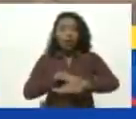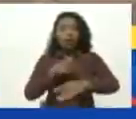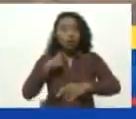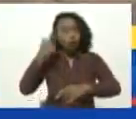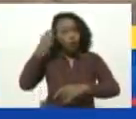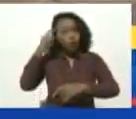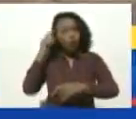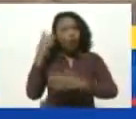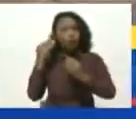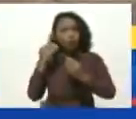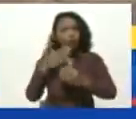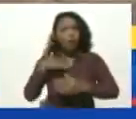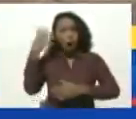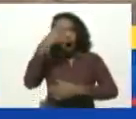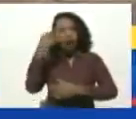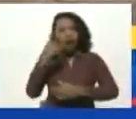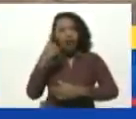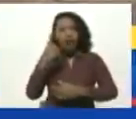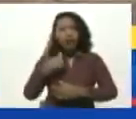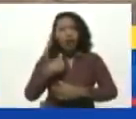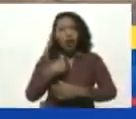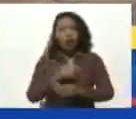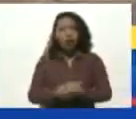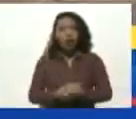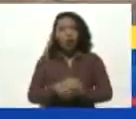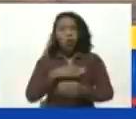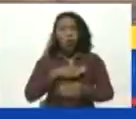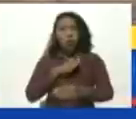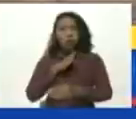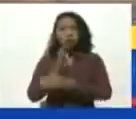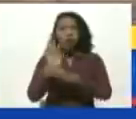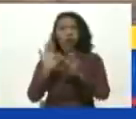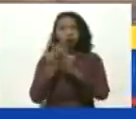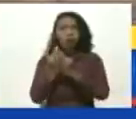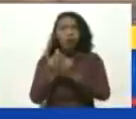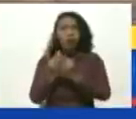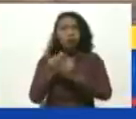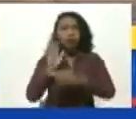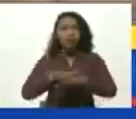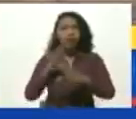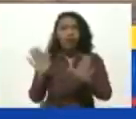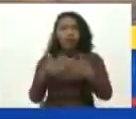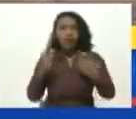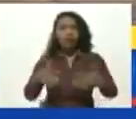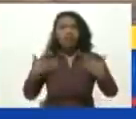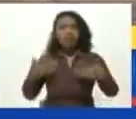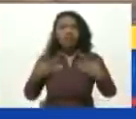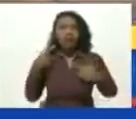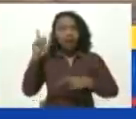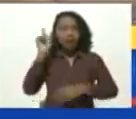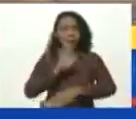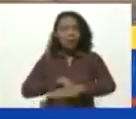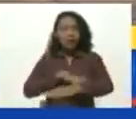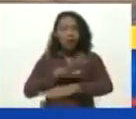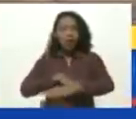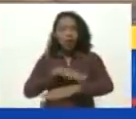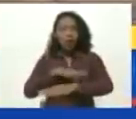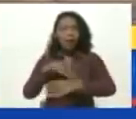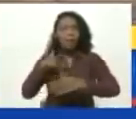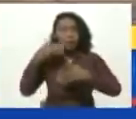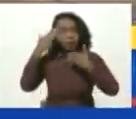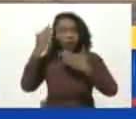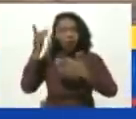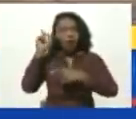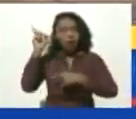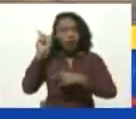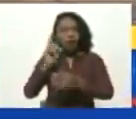recuerdo mucho de mi juventud más joven, cuando íbamos en familia a pasar las Navidades, siempre en Barcelona. Mi saludo